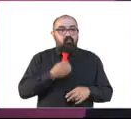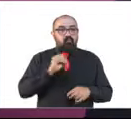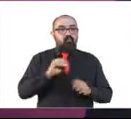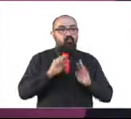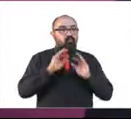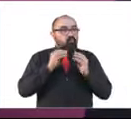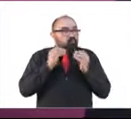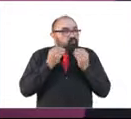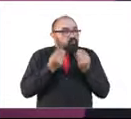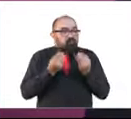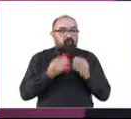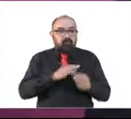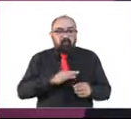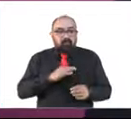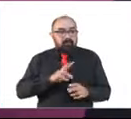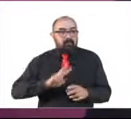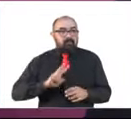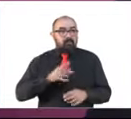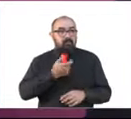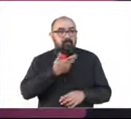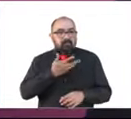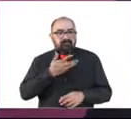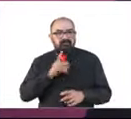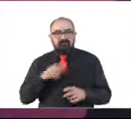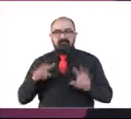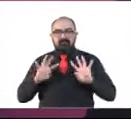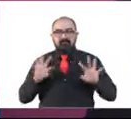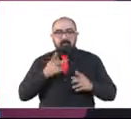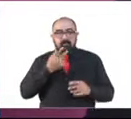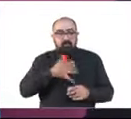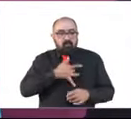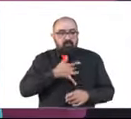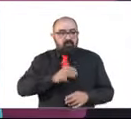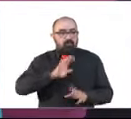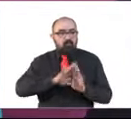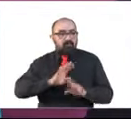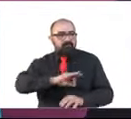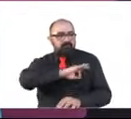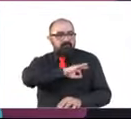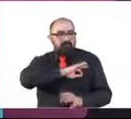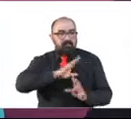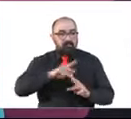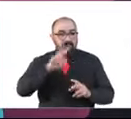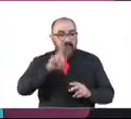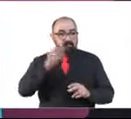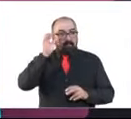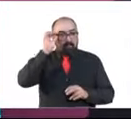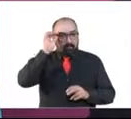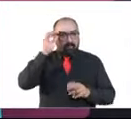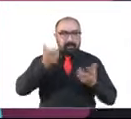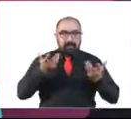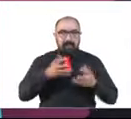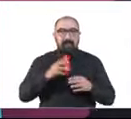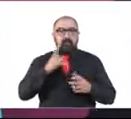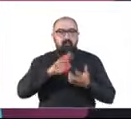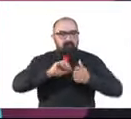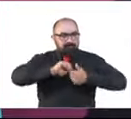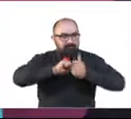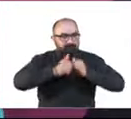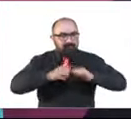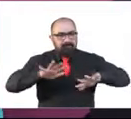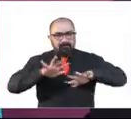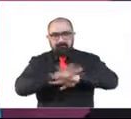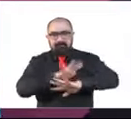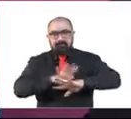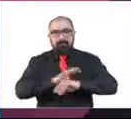si bien es cierto que tenemos que cambiar muchas cosas y que hay que hacerlo rápido, lo que es cierto es que México hoy